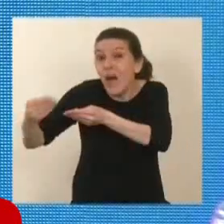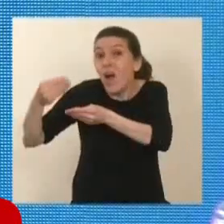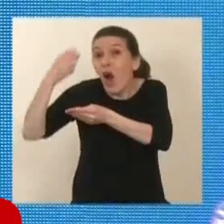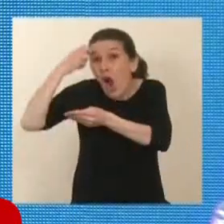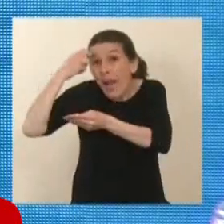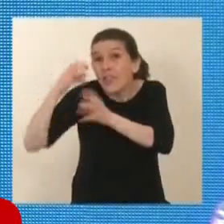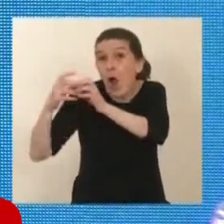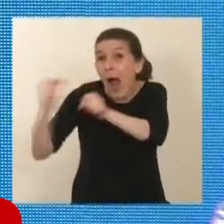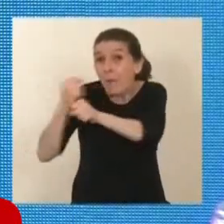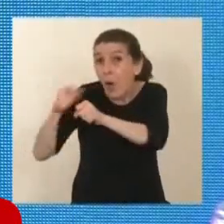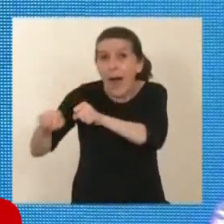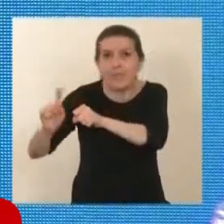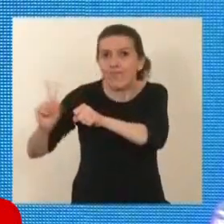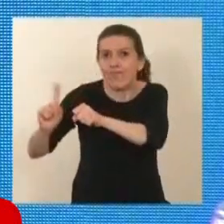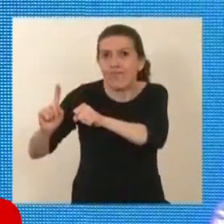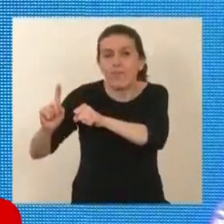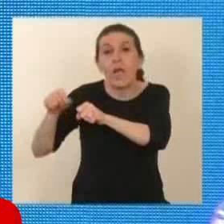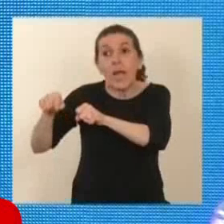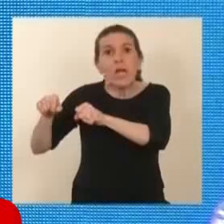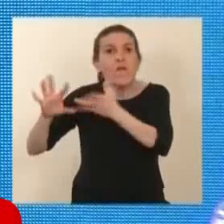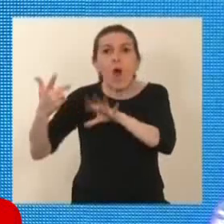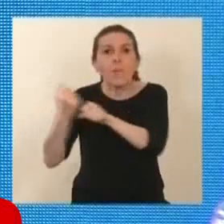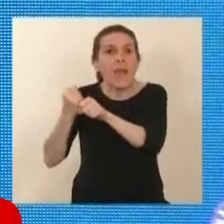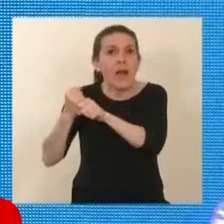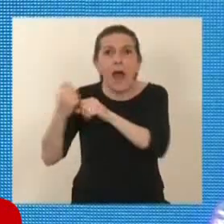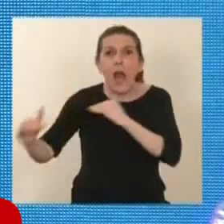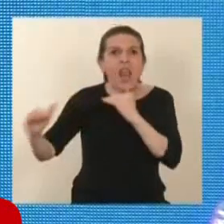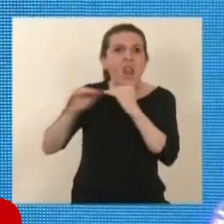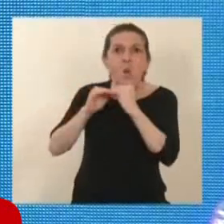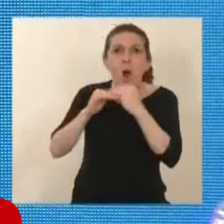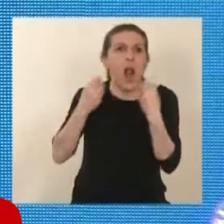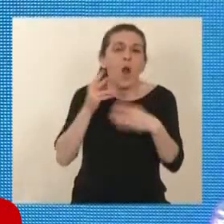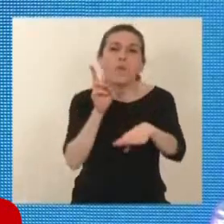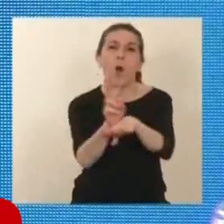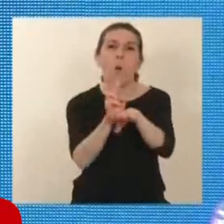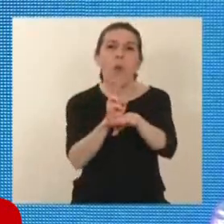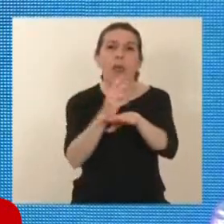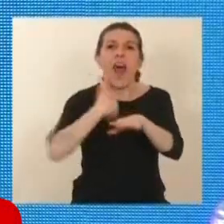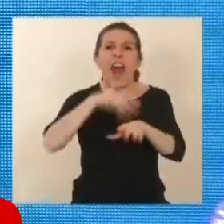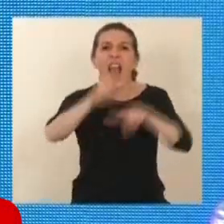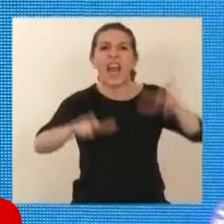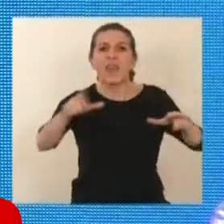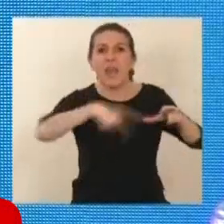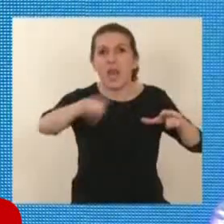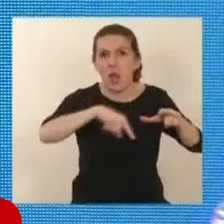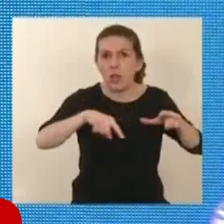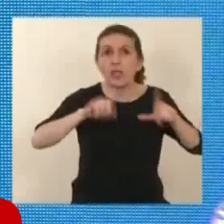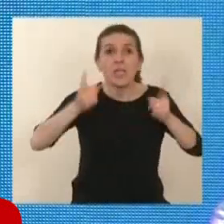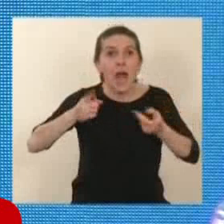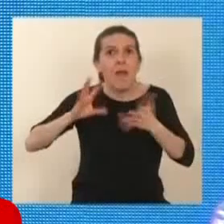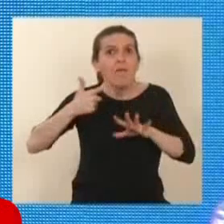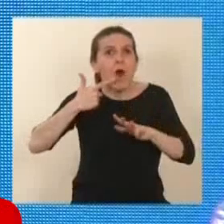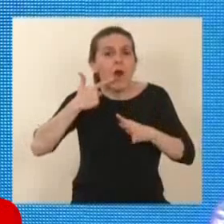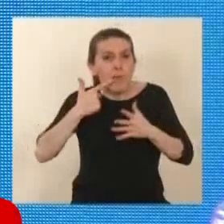algo que está totalmente alineado con la idea de cuidar a Argentina y la idea de ir generando condiciones